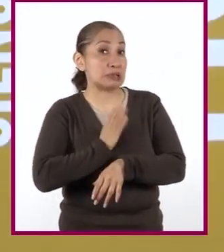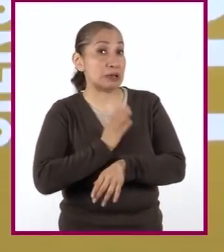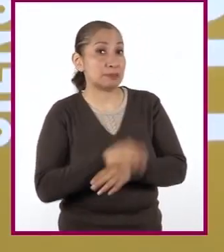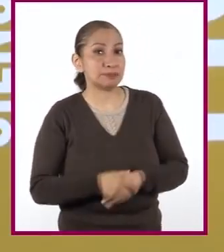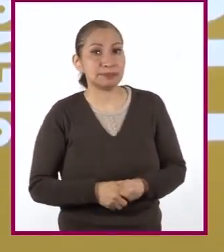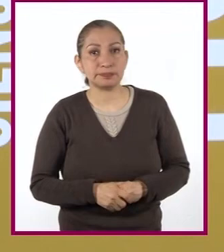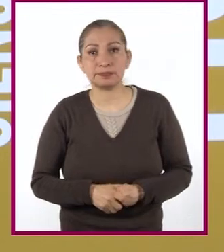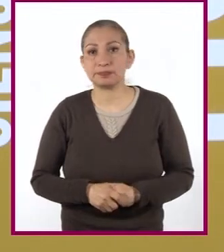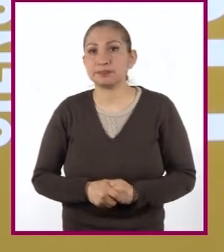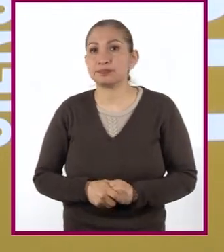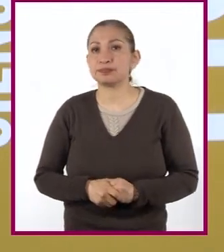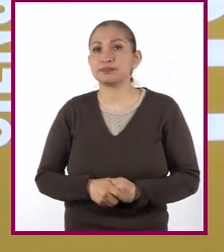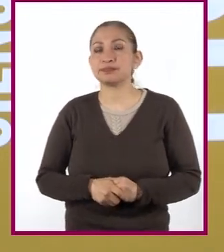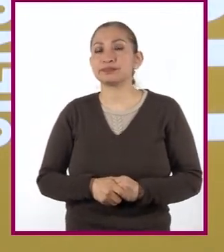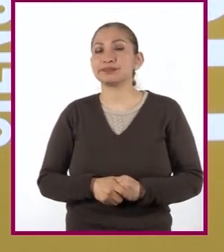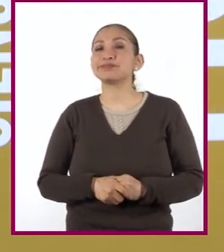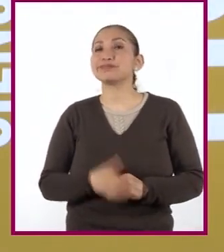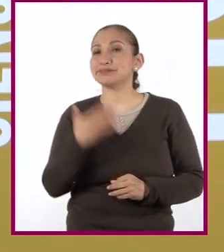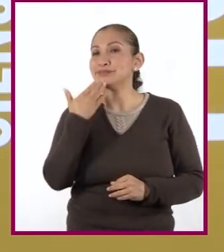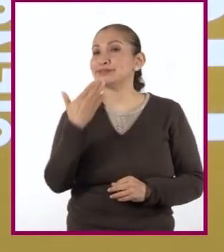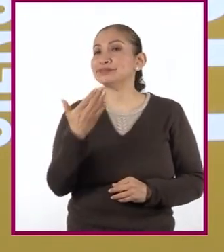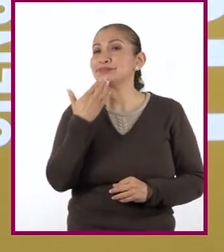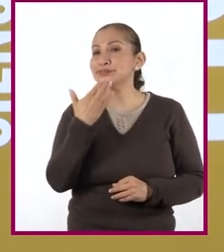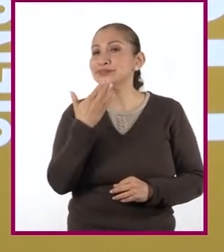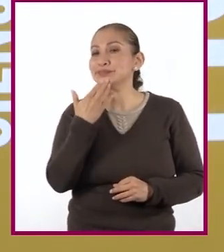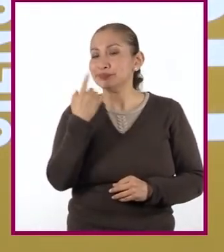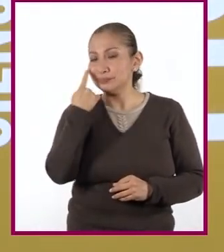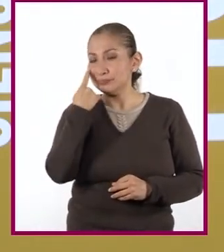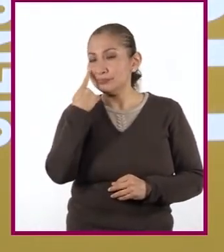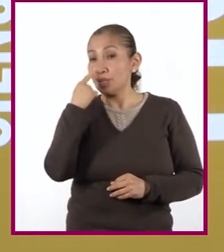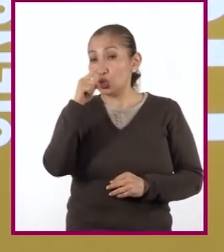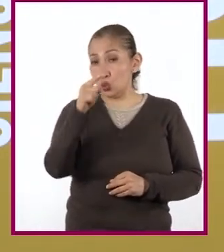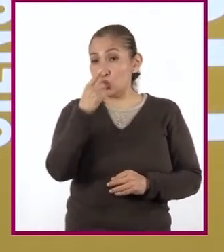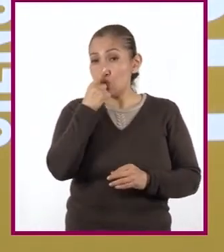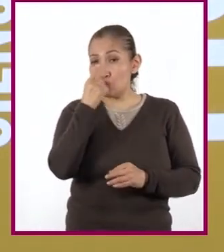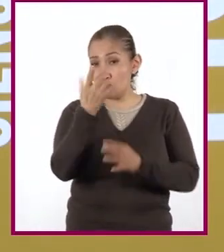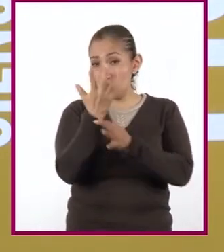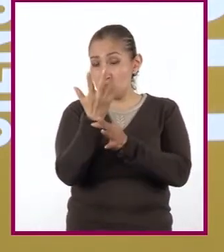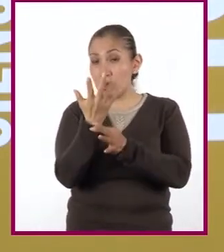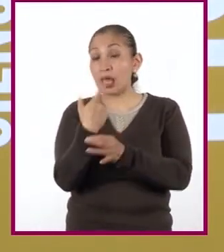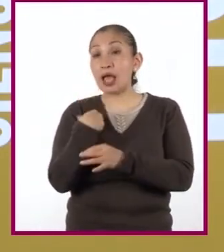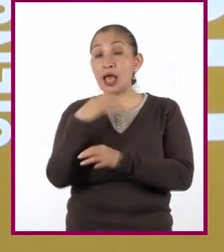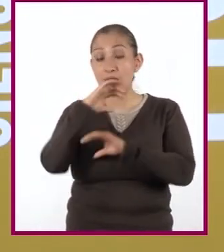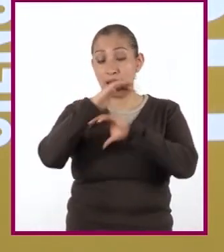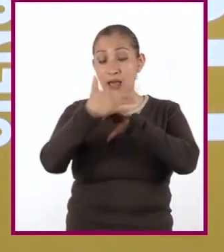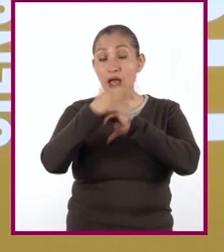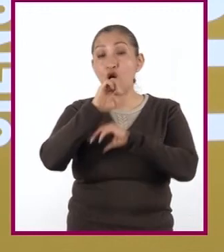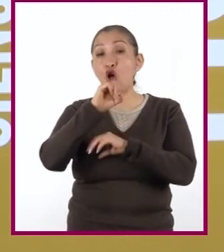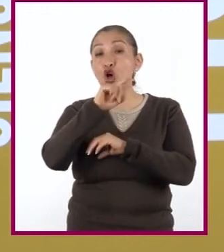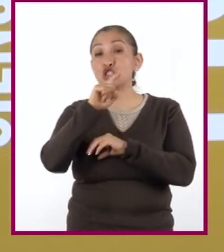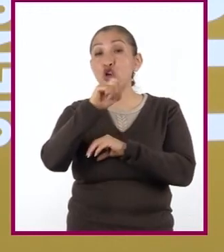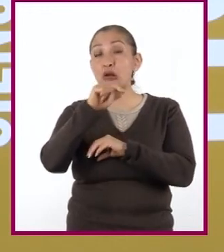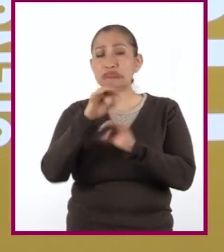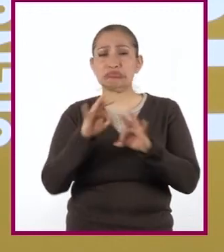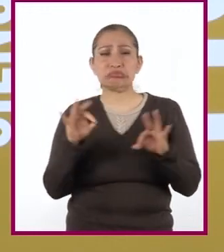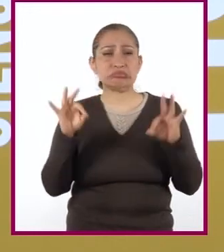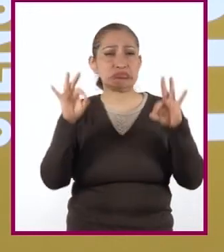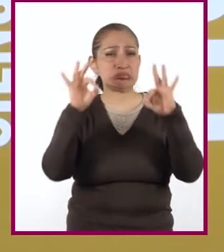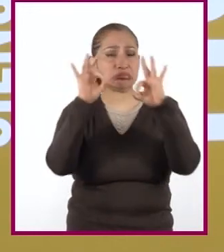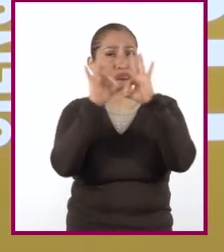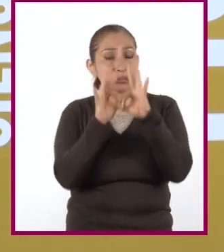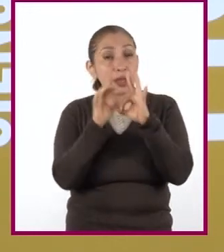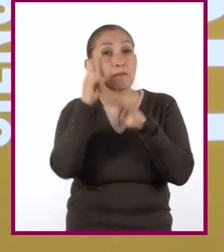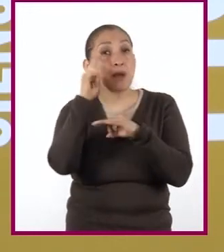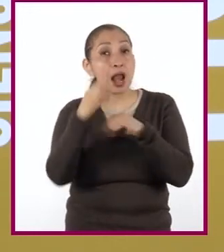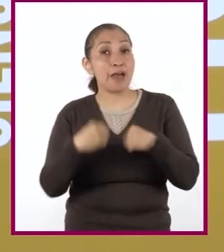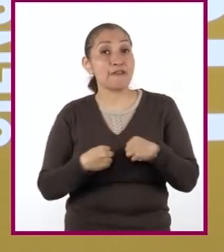cáncer. Muy bien. Como lo mencionaste, la capa de ozono es de vital importancia